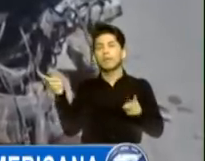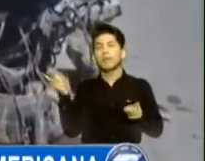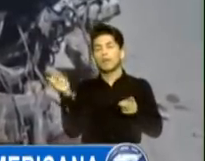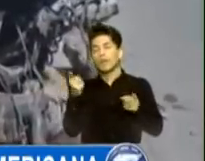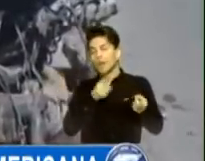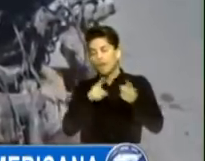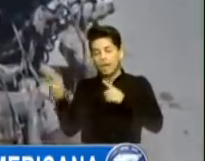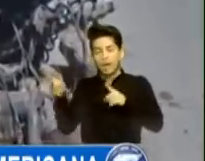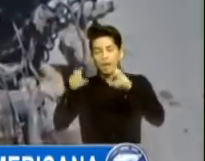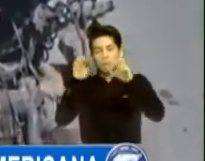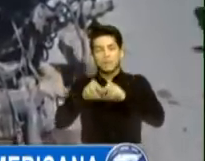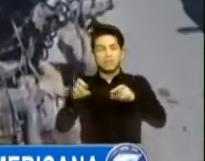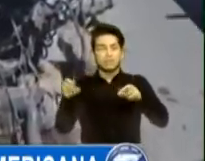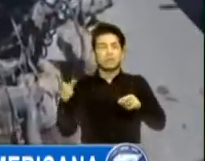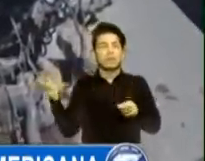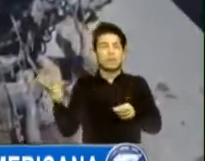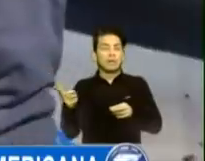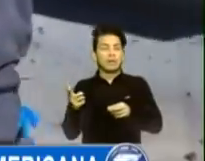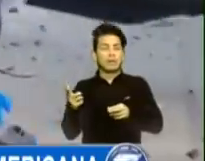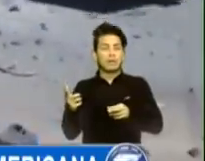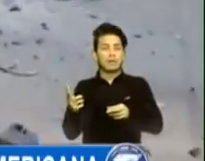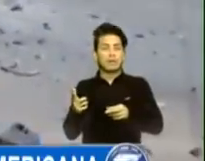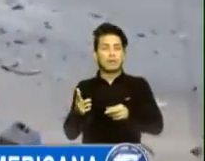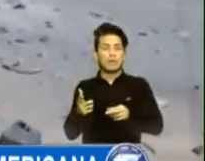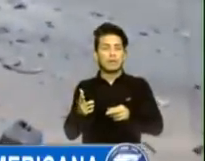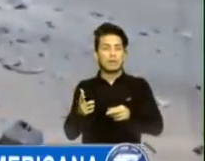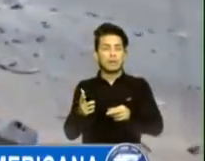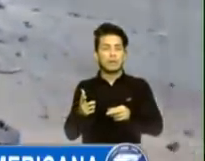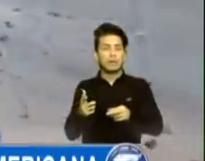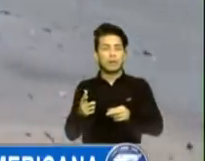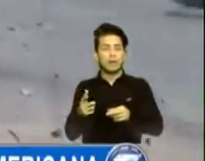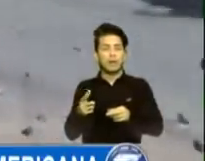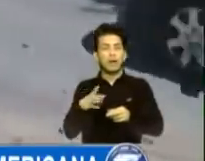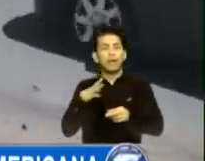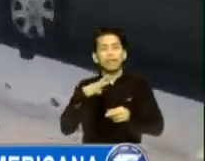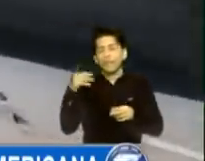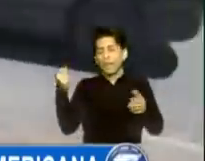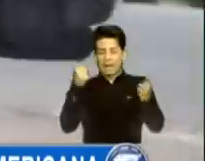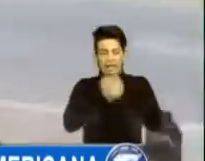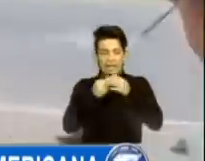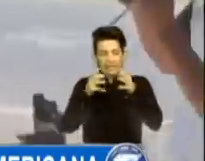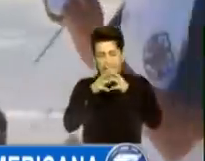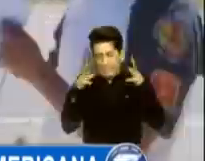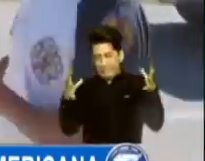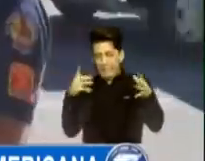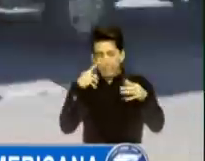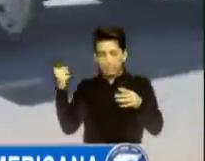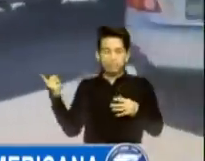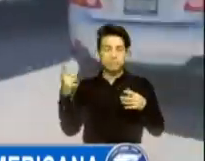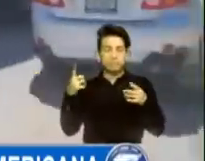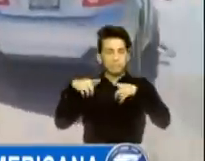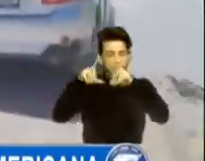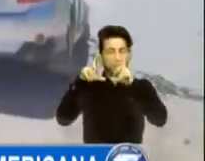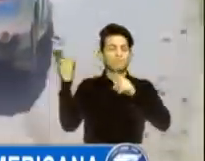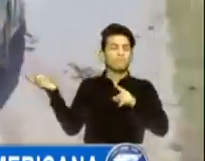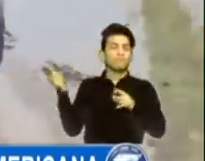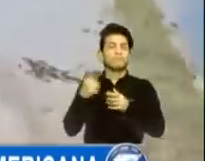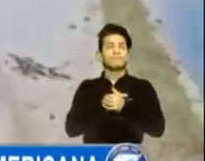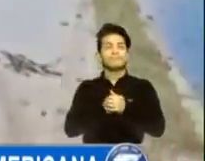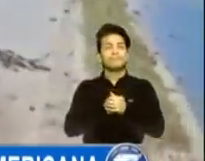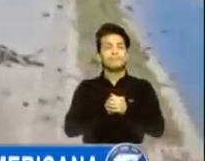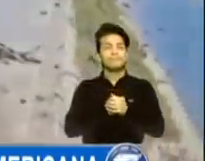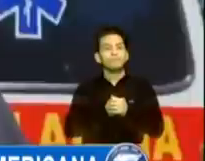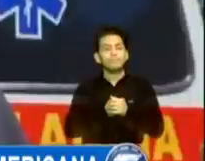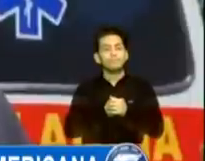ya del azúcar, el nivel de azúcar se había subido demasiado. Venían de San Martín, Culicoteque,